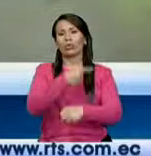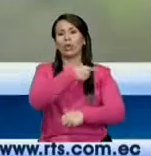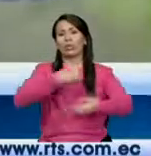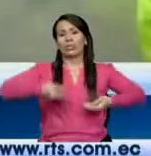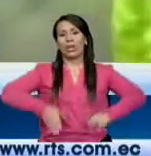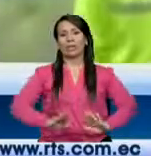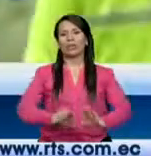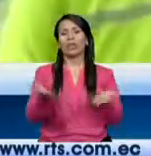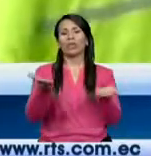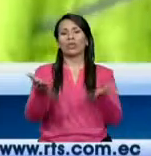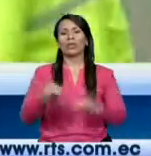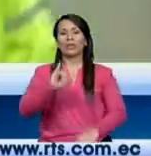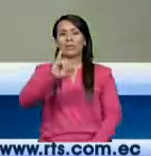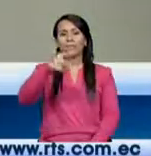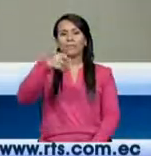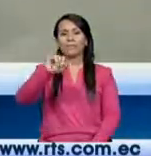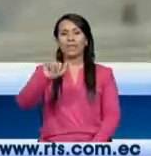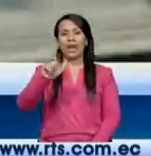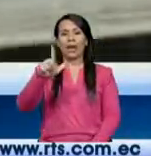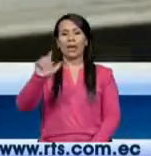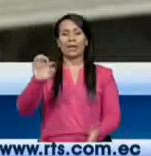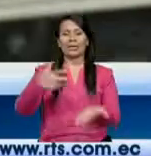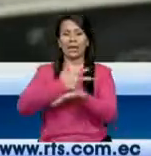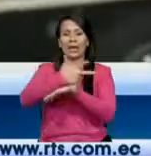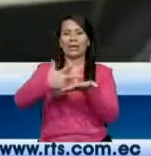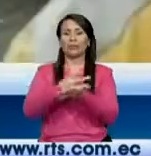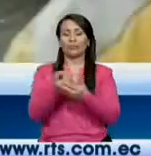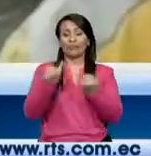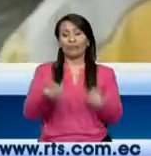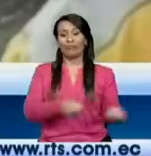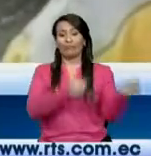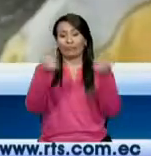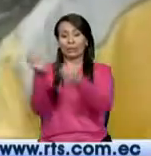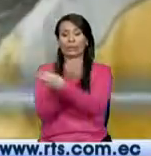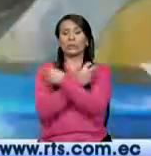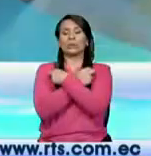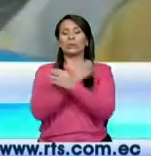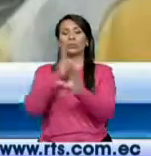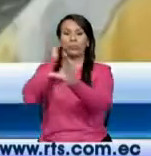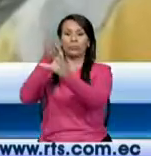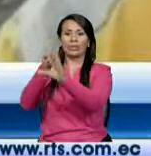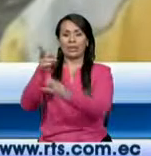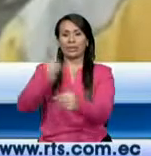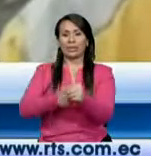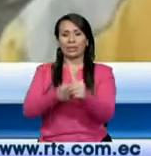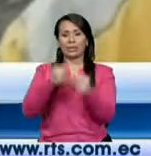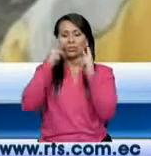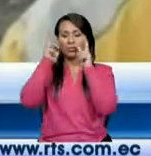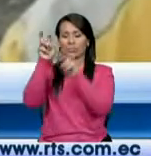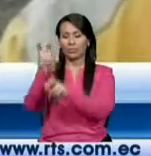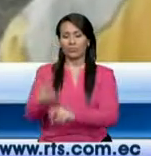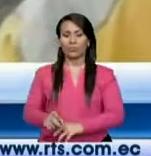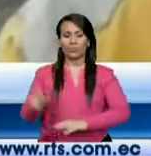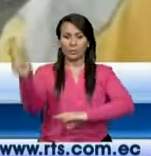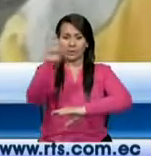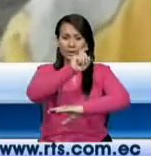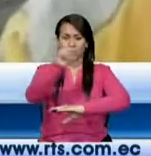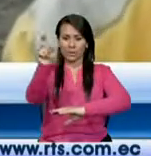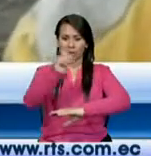ciudad de Ipiales. El cadáver fue trasladado a la ciudad de Quito para el análisis forense. En cuanto al incendio, pues lo controlamos utilizando espuma